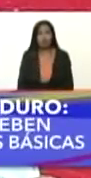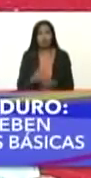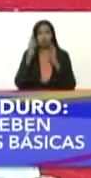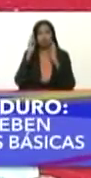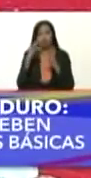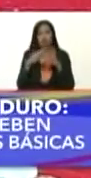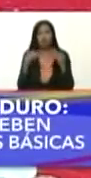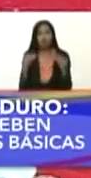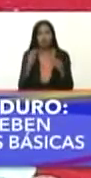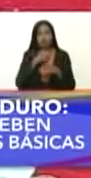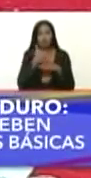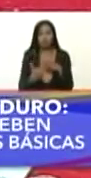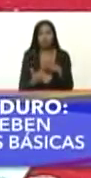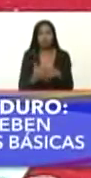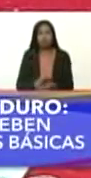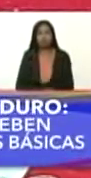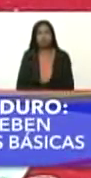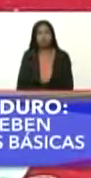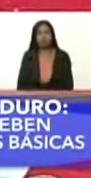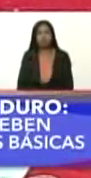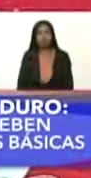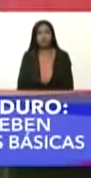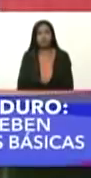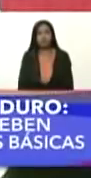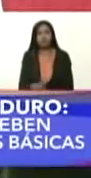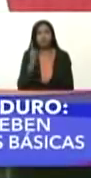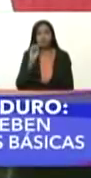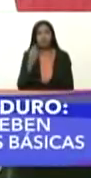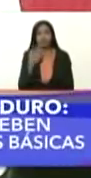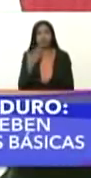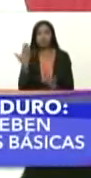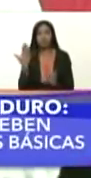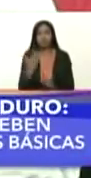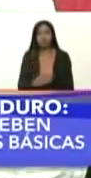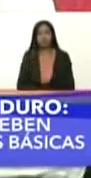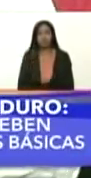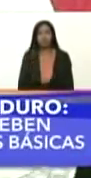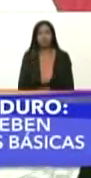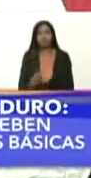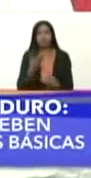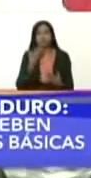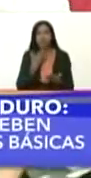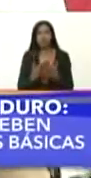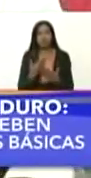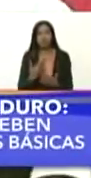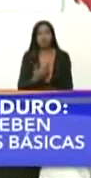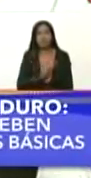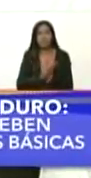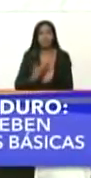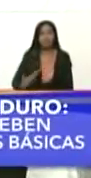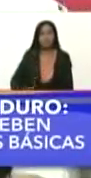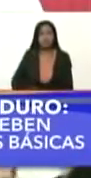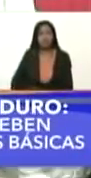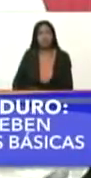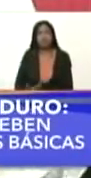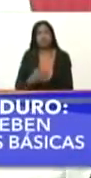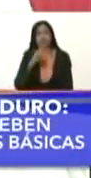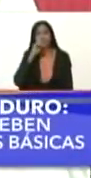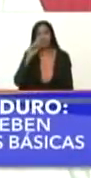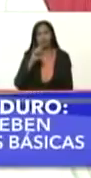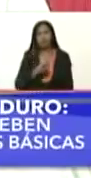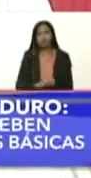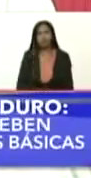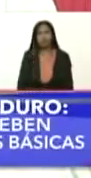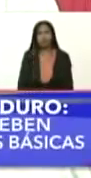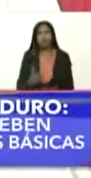Resultado de todos los planes. Piñate, tienes la palabra. Muchas gracias, camarada presidente.